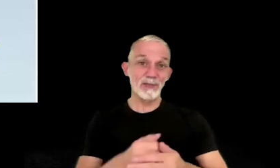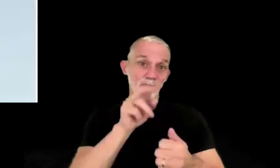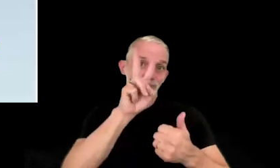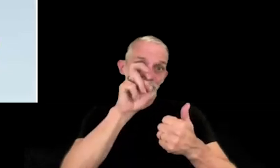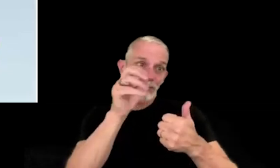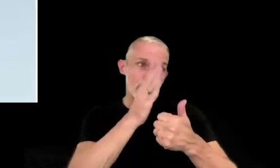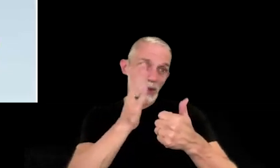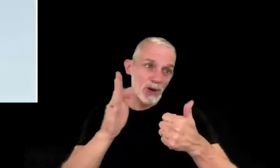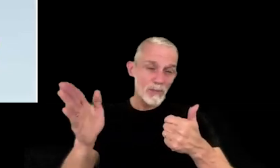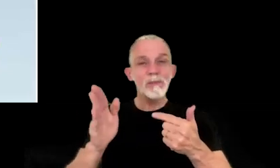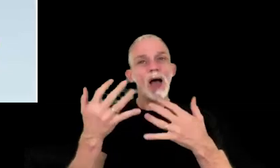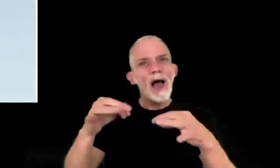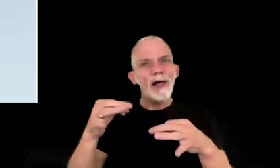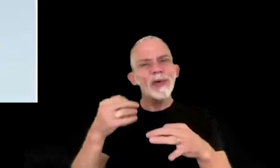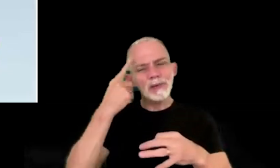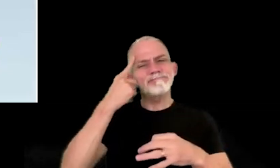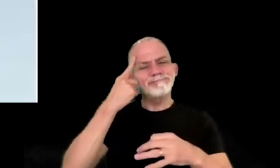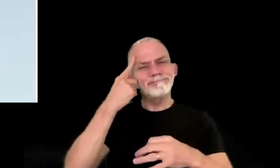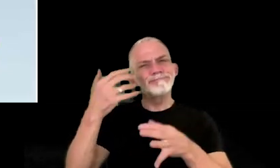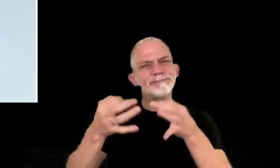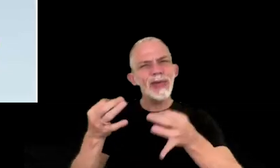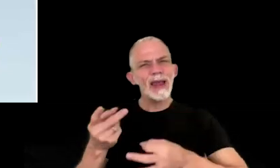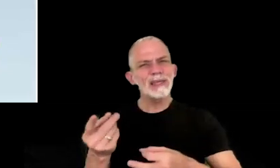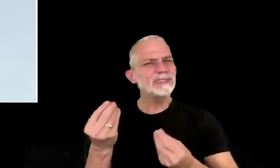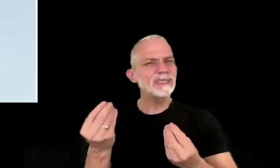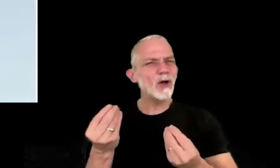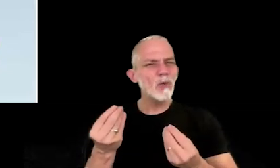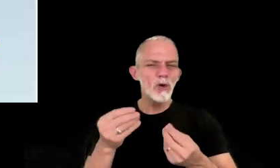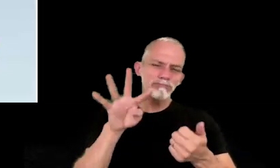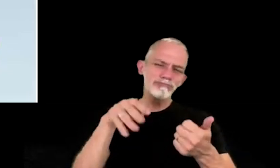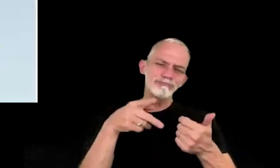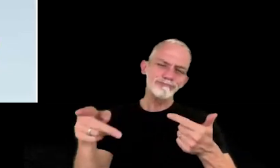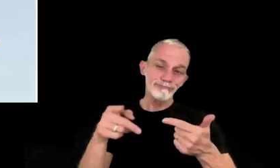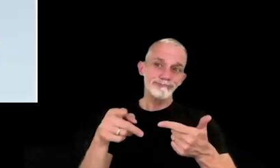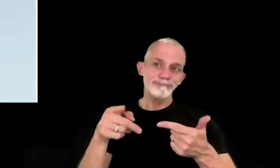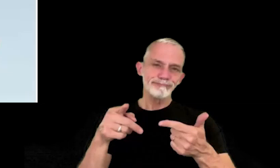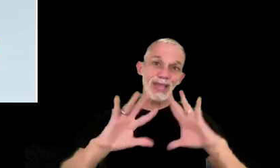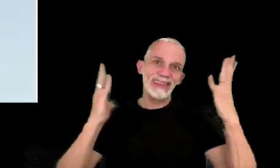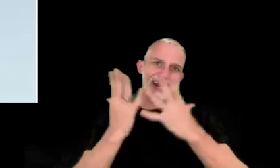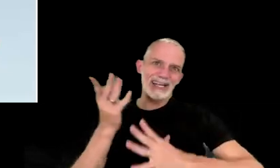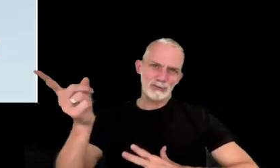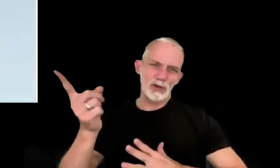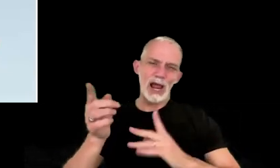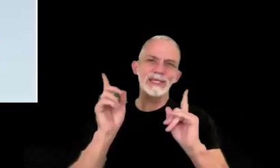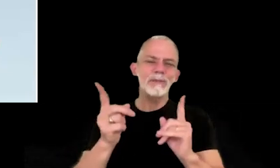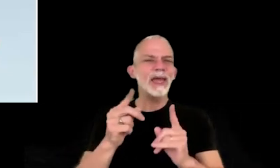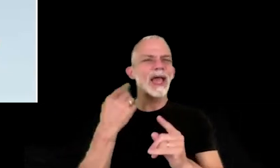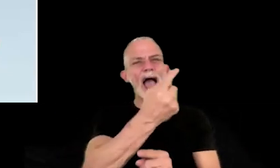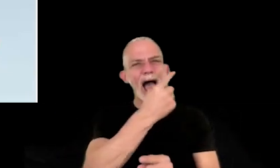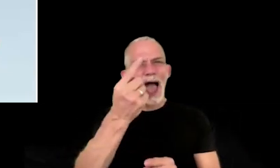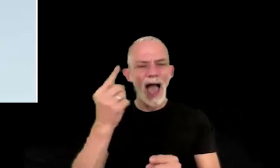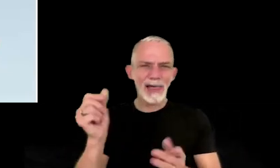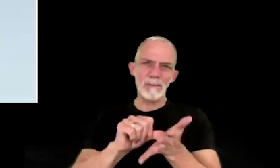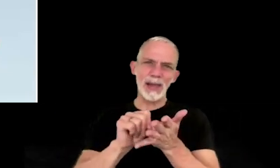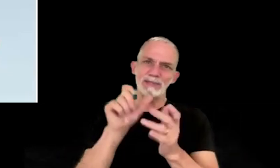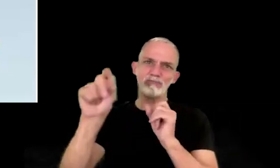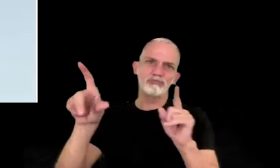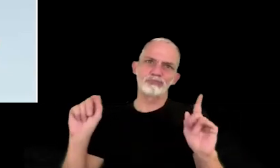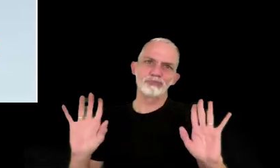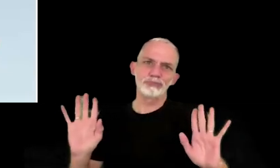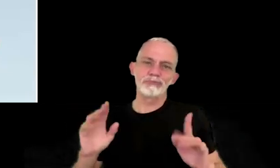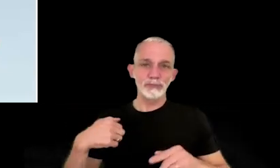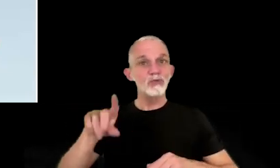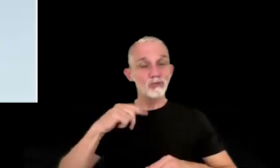hay que analizarlos a través de carácter internacional y también carácter nacional, ¿no? Nosotros hemos